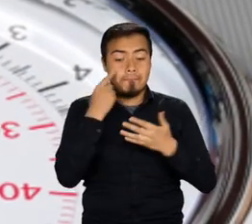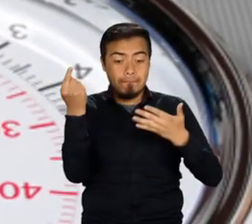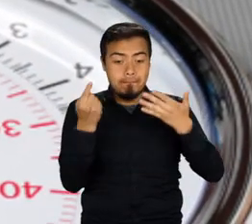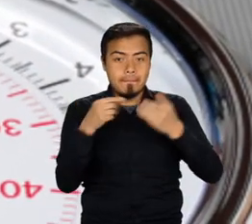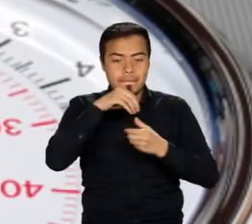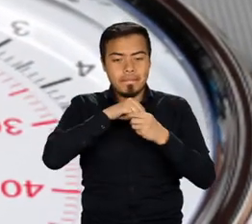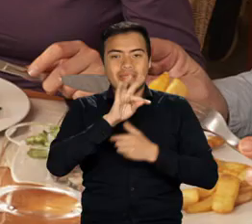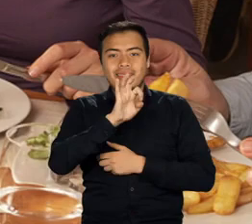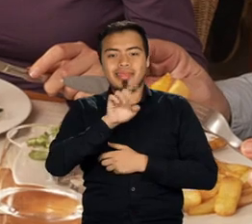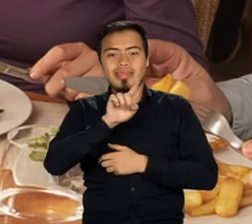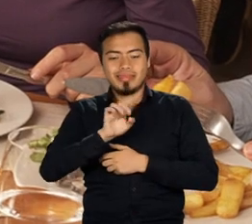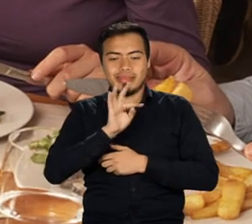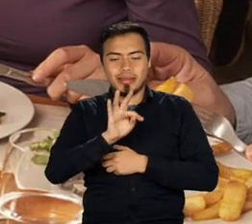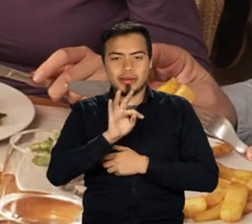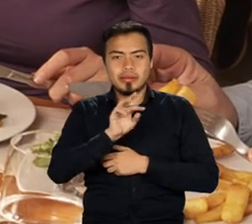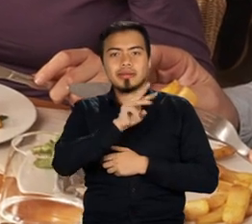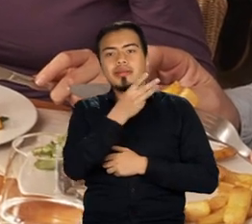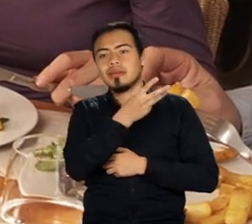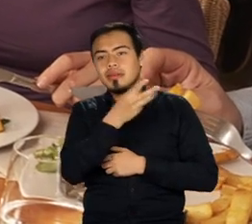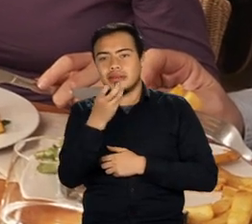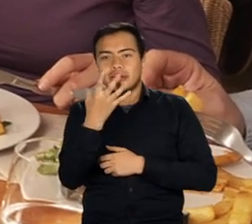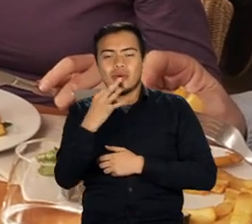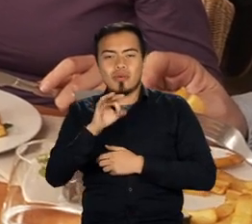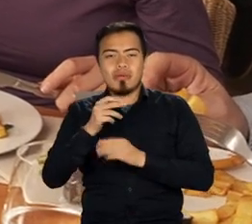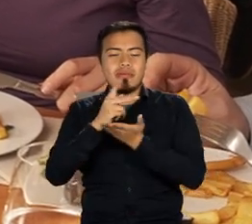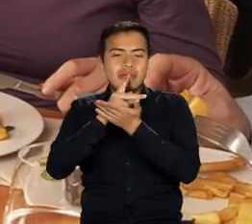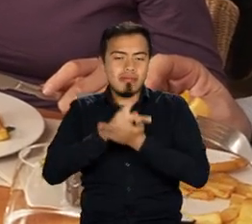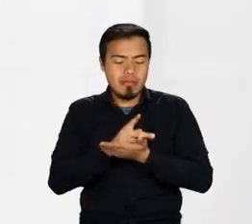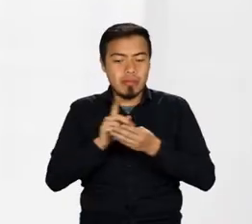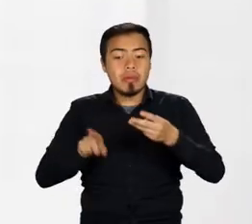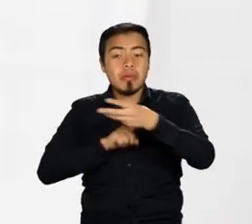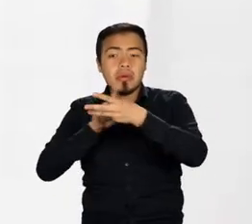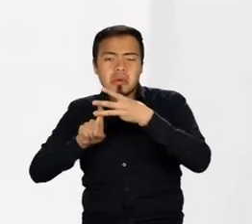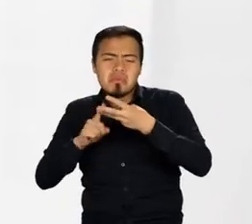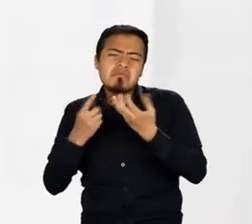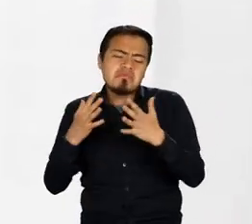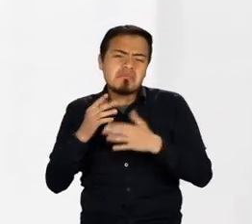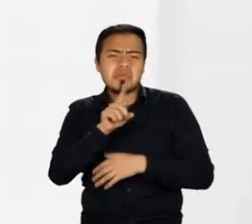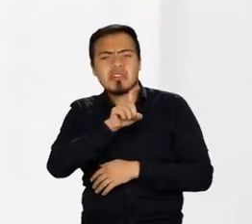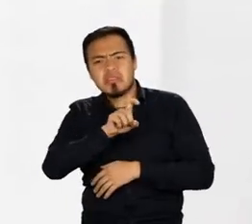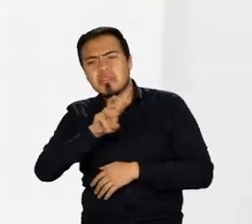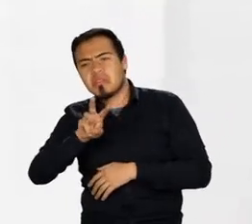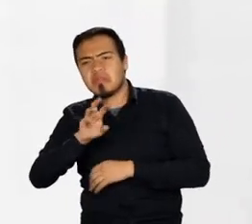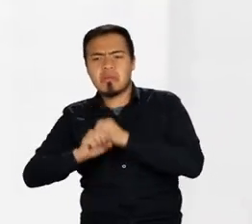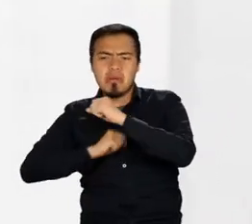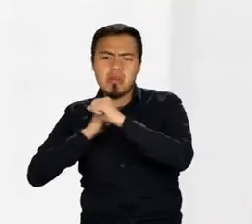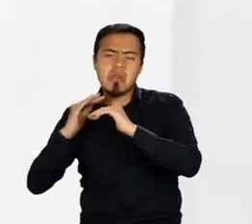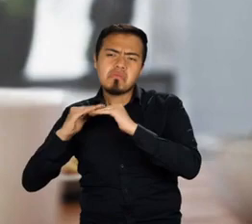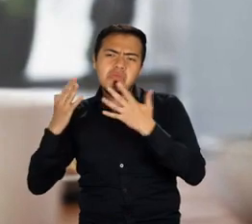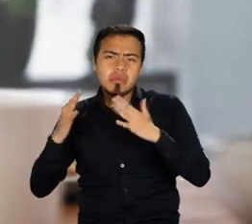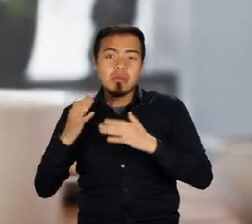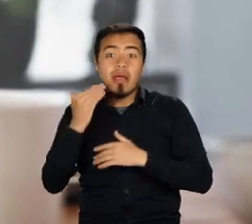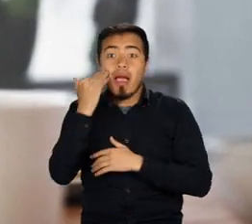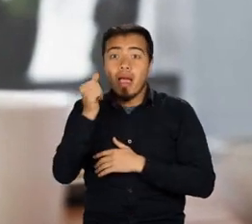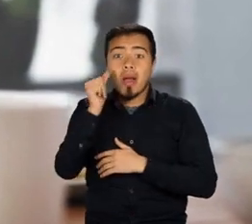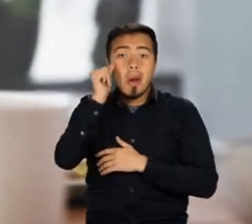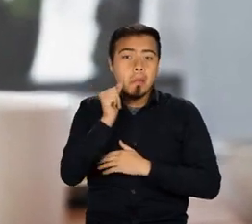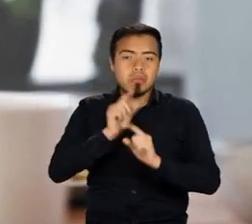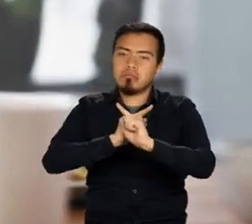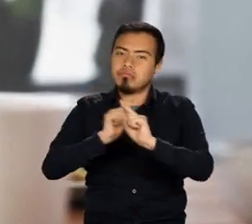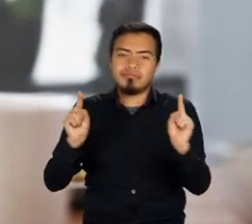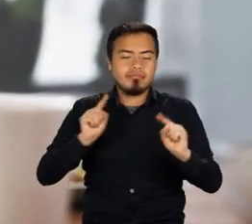50 kilogramos, una edad entre 18 a 65 años. Si es mujer, pues no estar en embarazo.